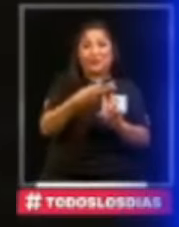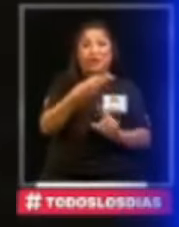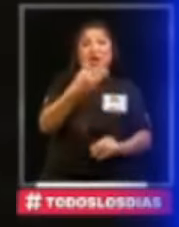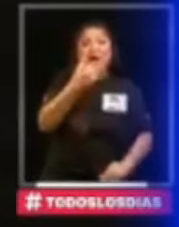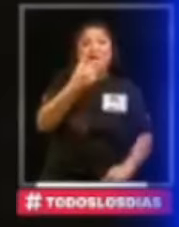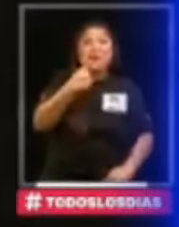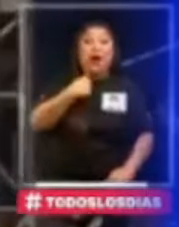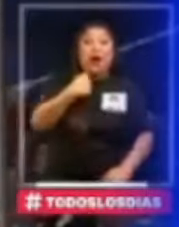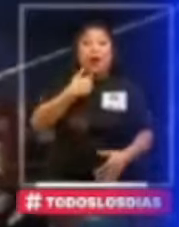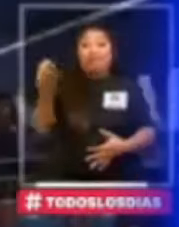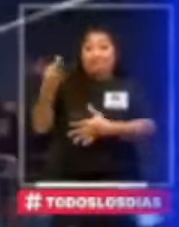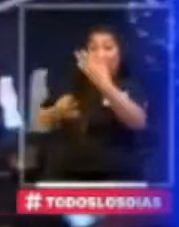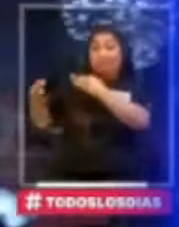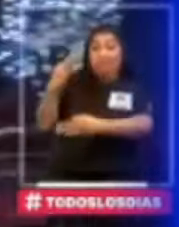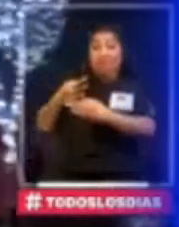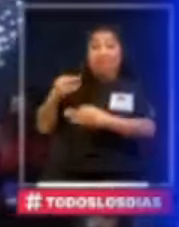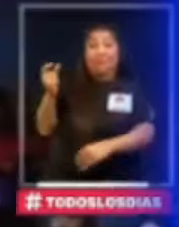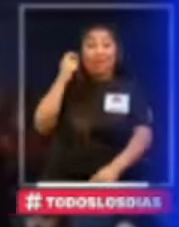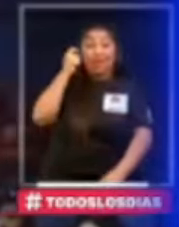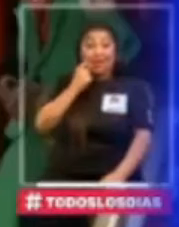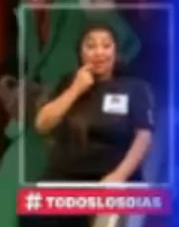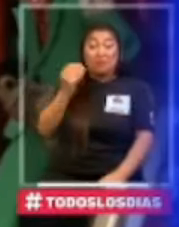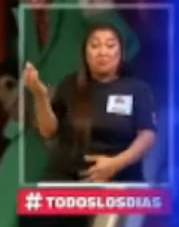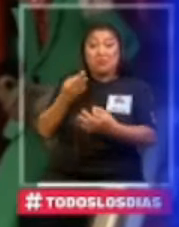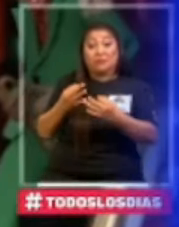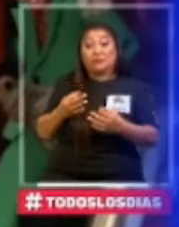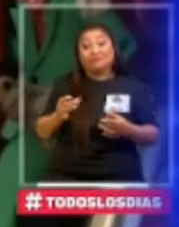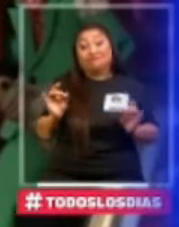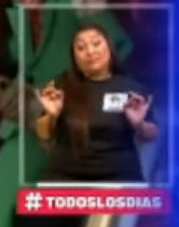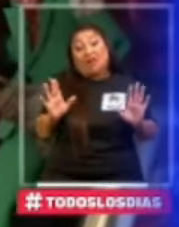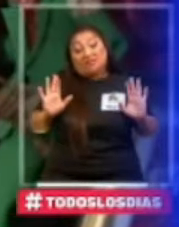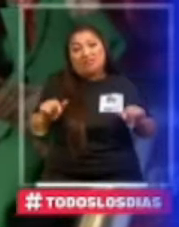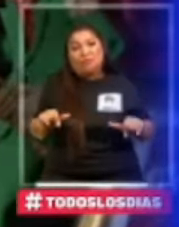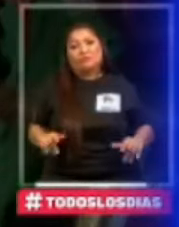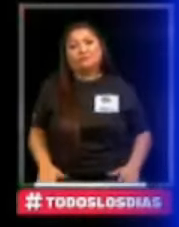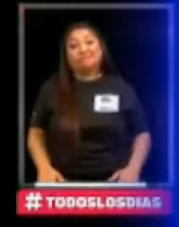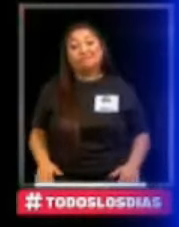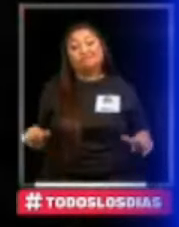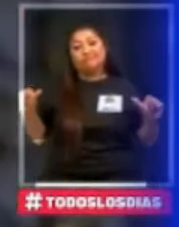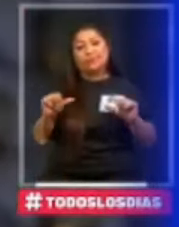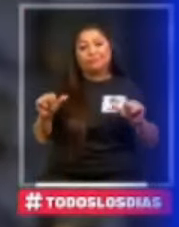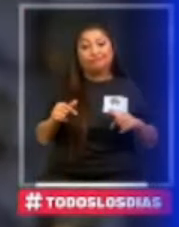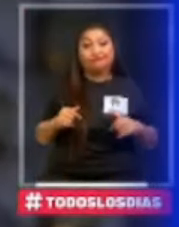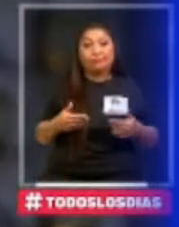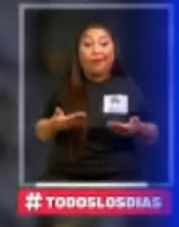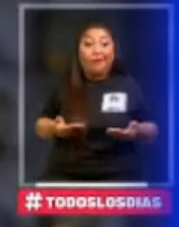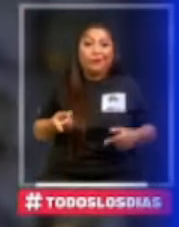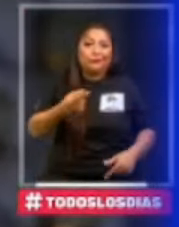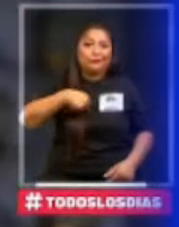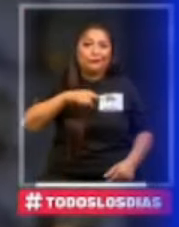las palabras de don Francisco, cuando dijo, bueno, aquí estamos, pues, malo vende, amigo. Ahora nos toca a nosotros. ¿Qué